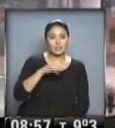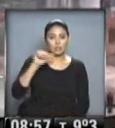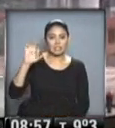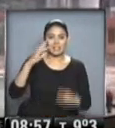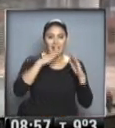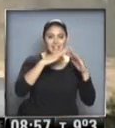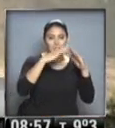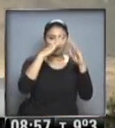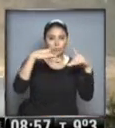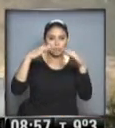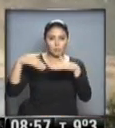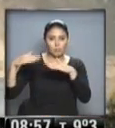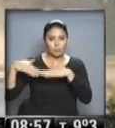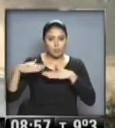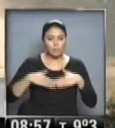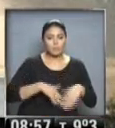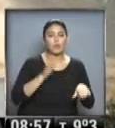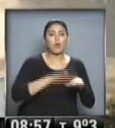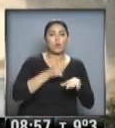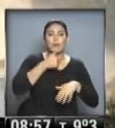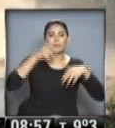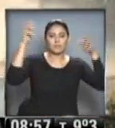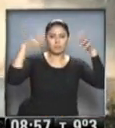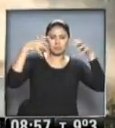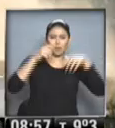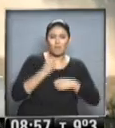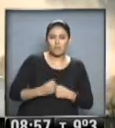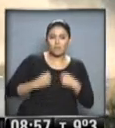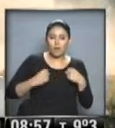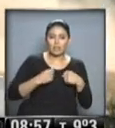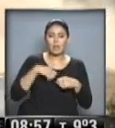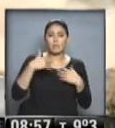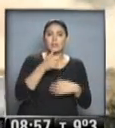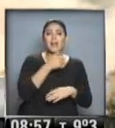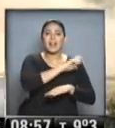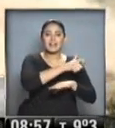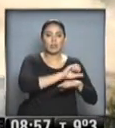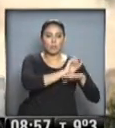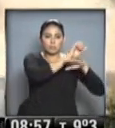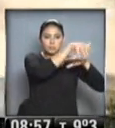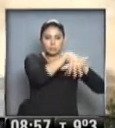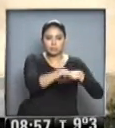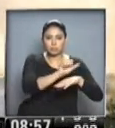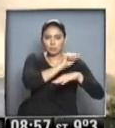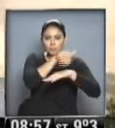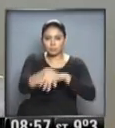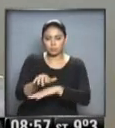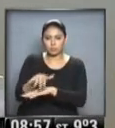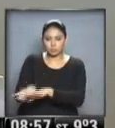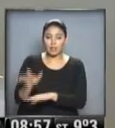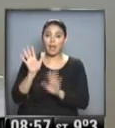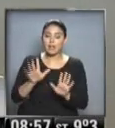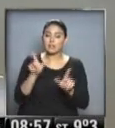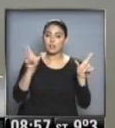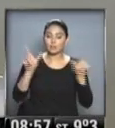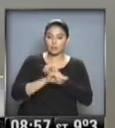se derrumbaron como consecuencia de las lluvias torrenciales que desbordaron los ríos locales, de acuerdo a los canales de